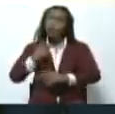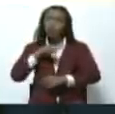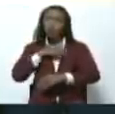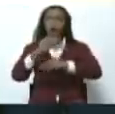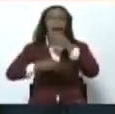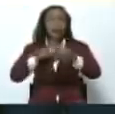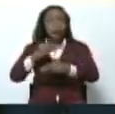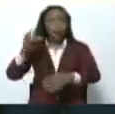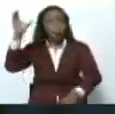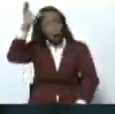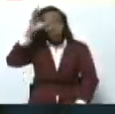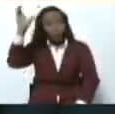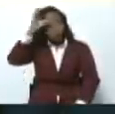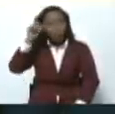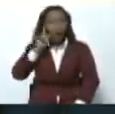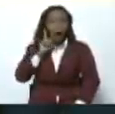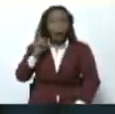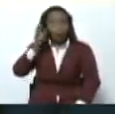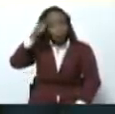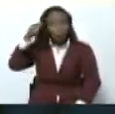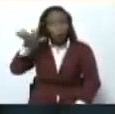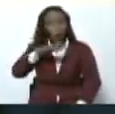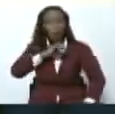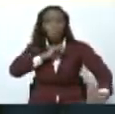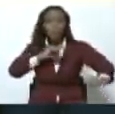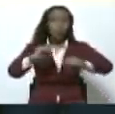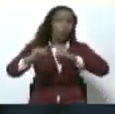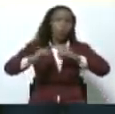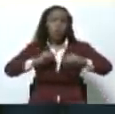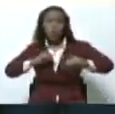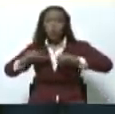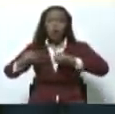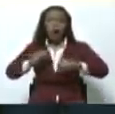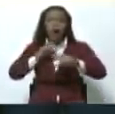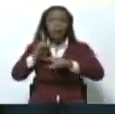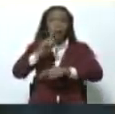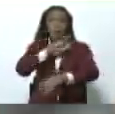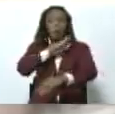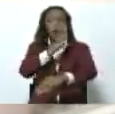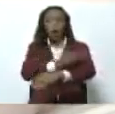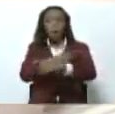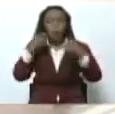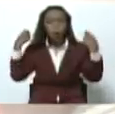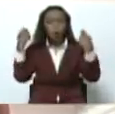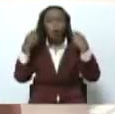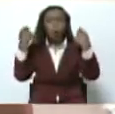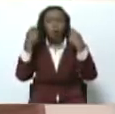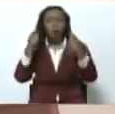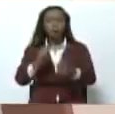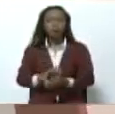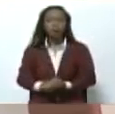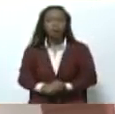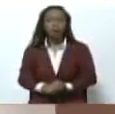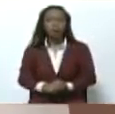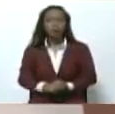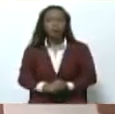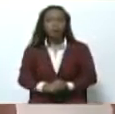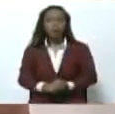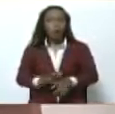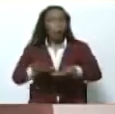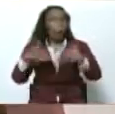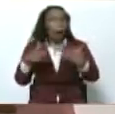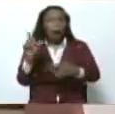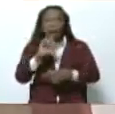creado conciencia en ese pueblo actuante, en ese poder popular, del cual no hay